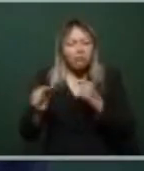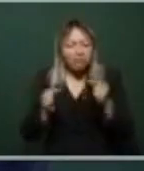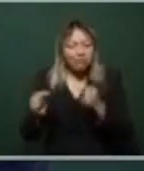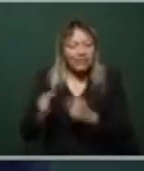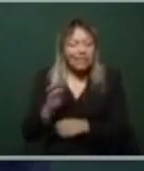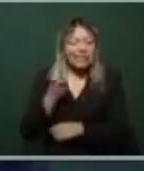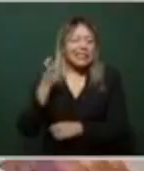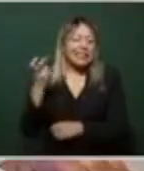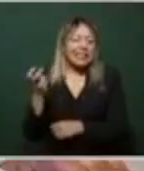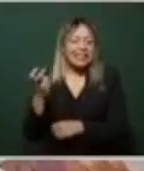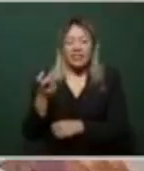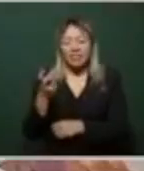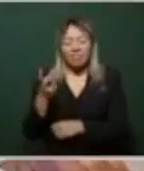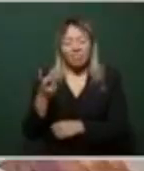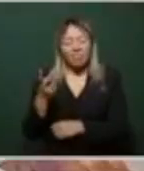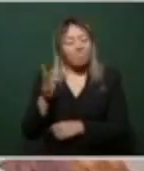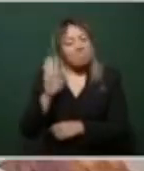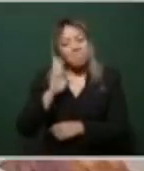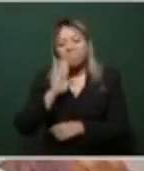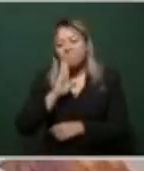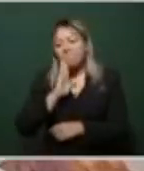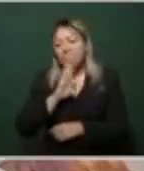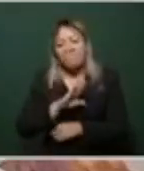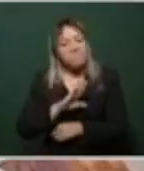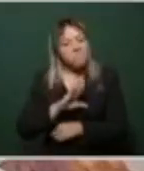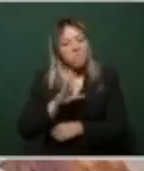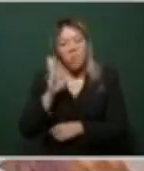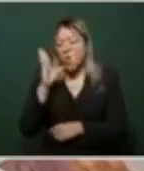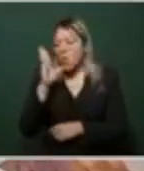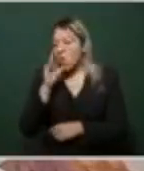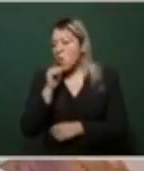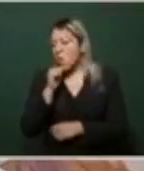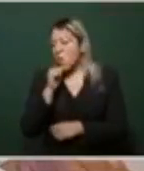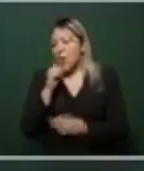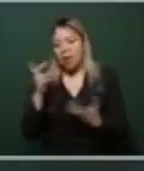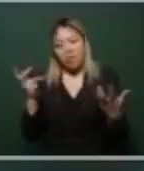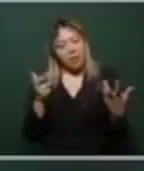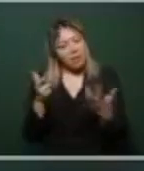y esto no debe de suceder.